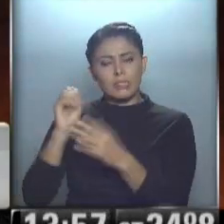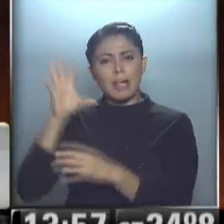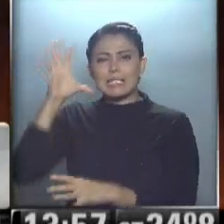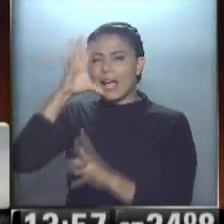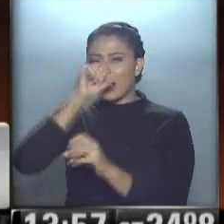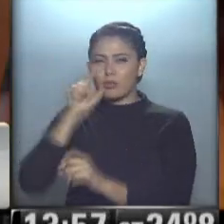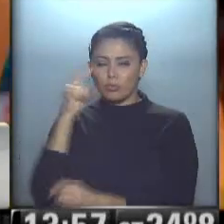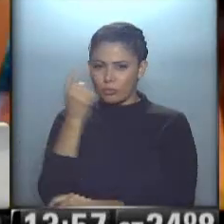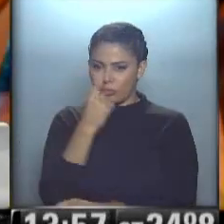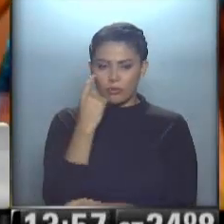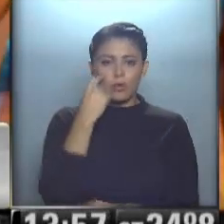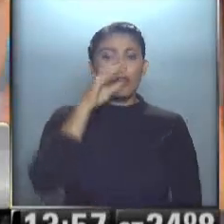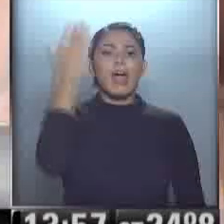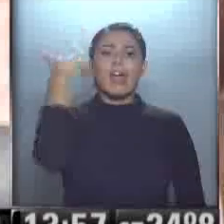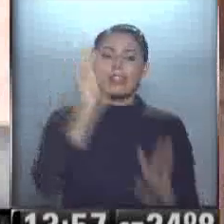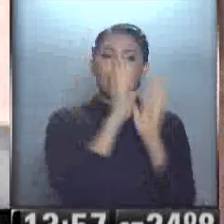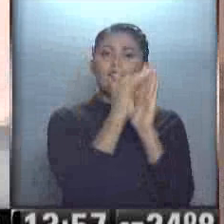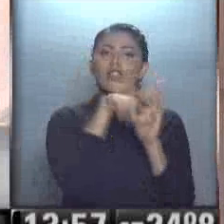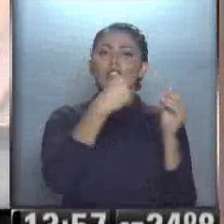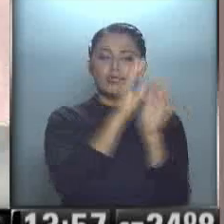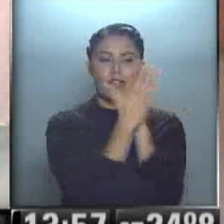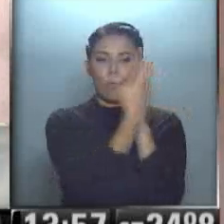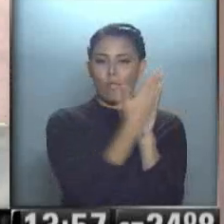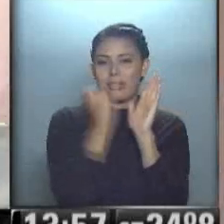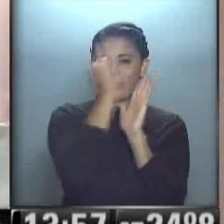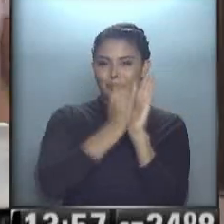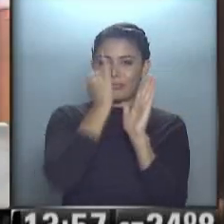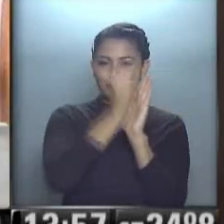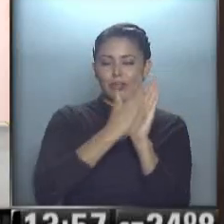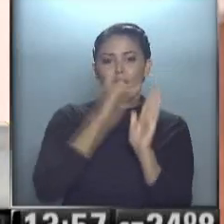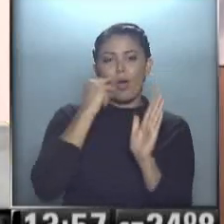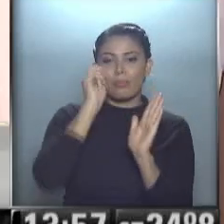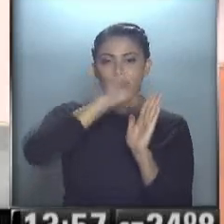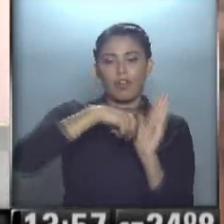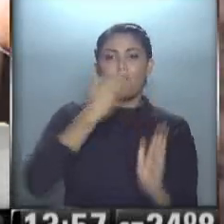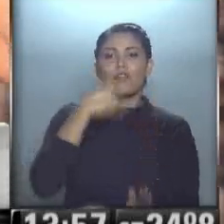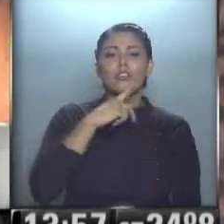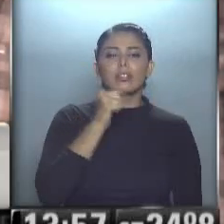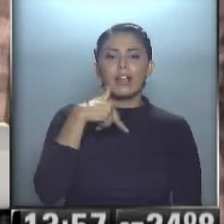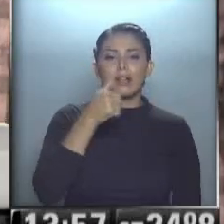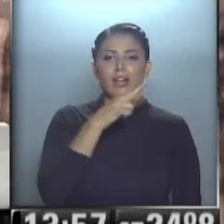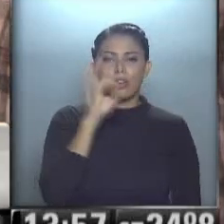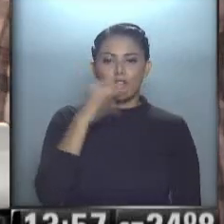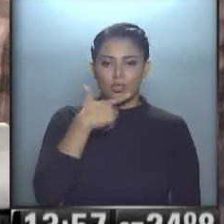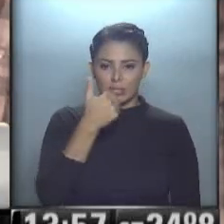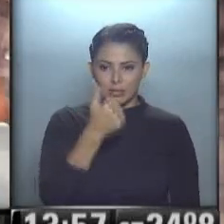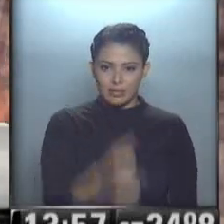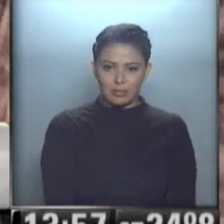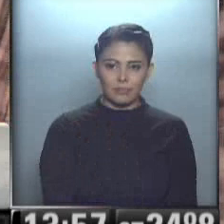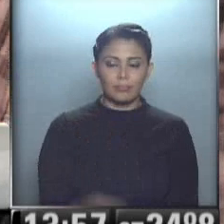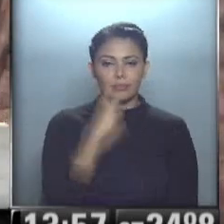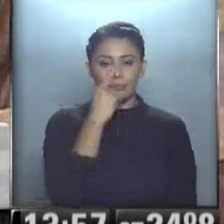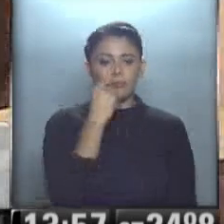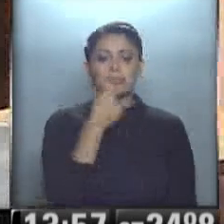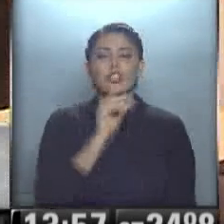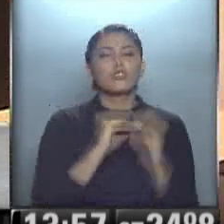del escritor Roberto Fontana Rosa, Memorias de un Win Derecho. En total, la película llevó